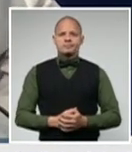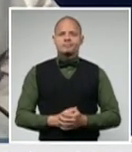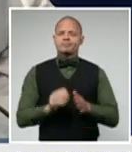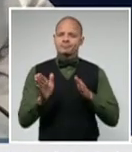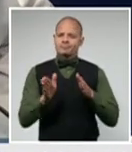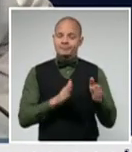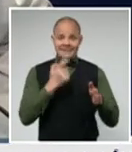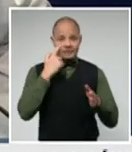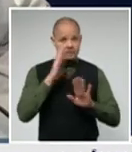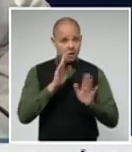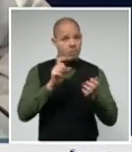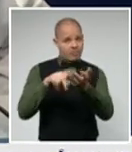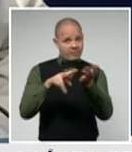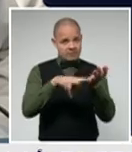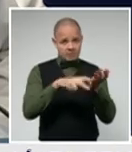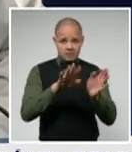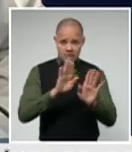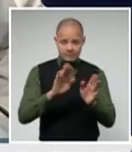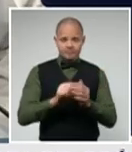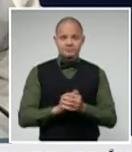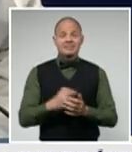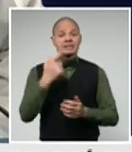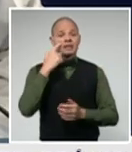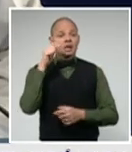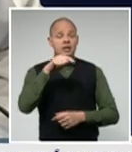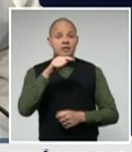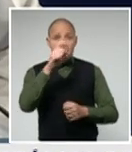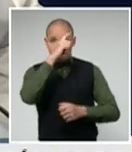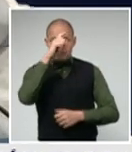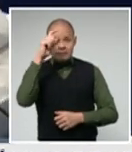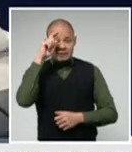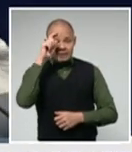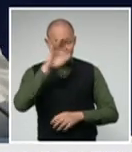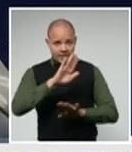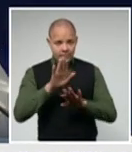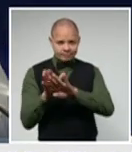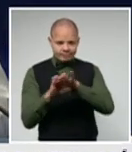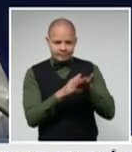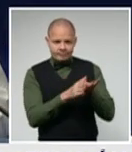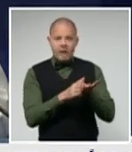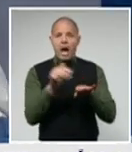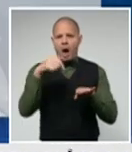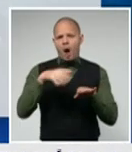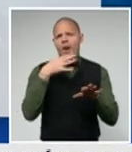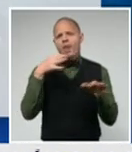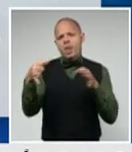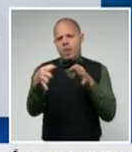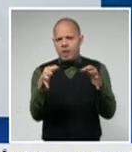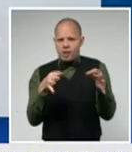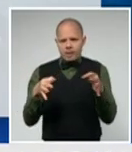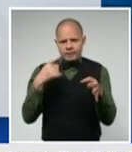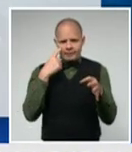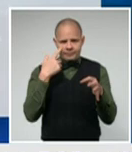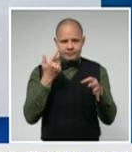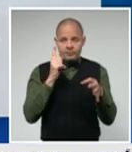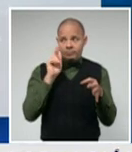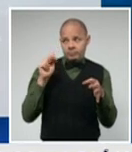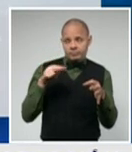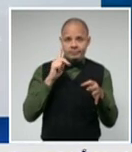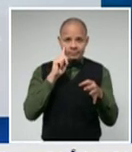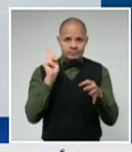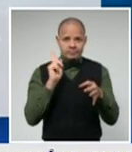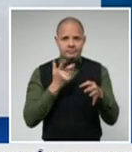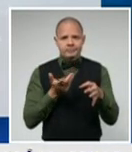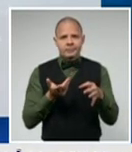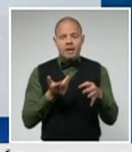provincias, Santi Espíritu, por municipios, perdón, ahí tenemos que de